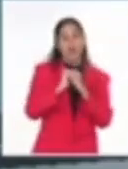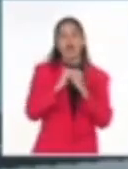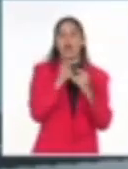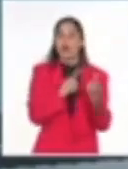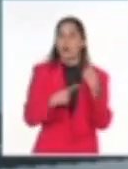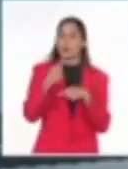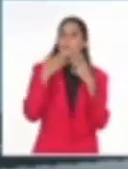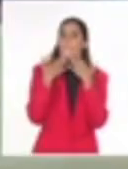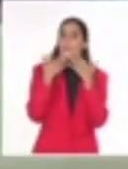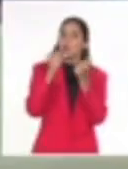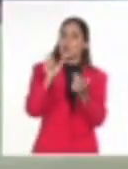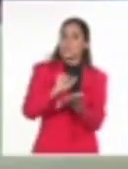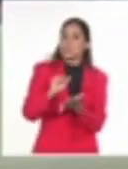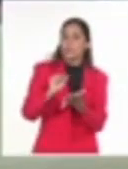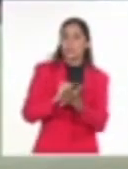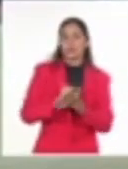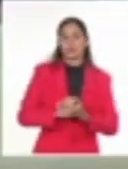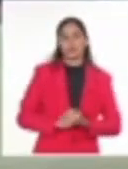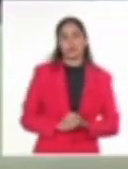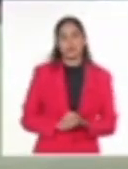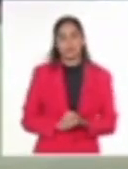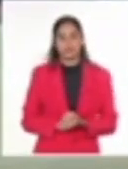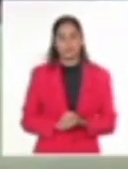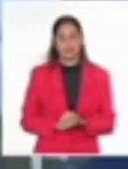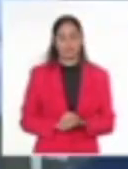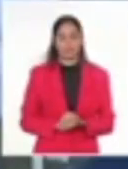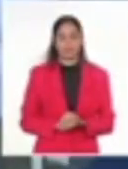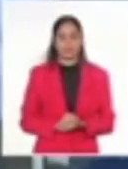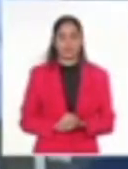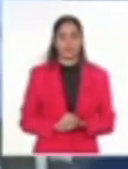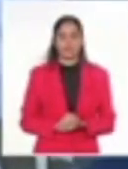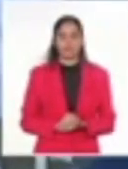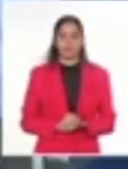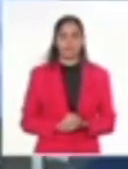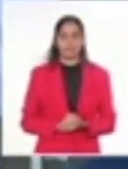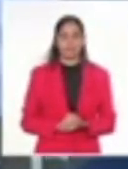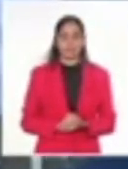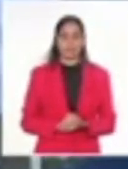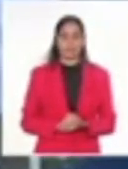prestación de servicios. Uris Salvat Mariño, Canal Cubano de Noticias.